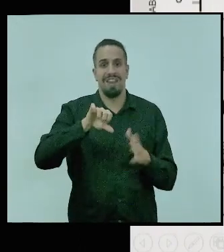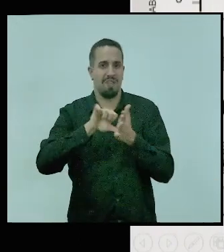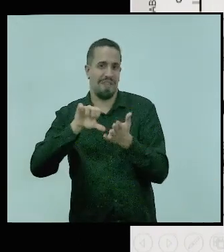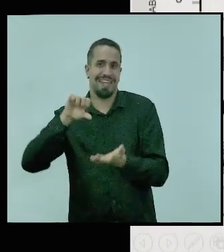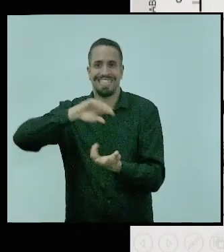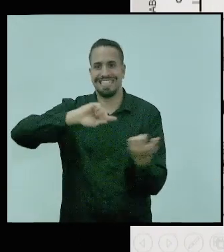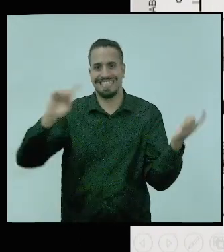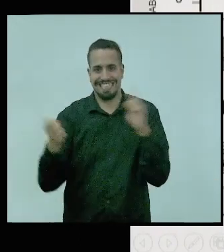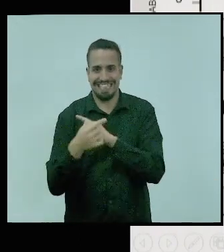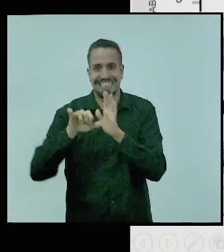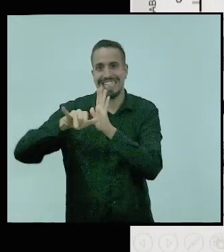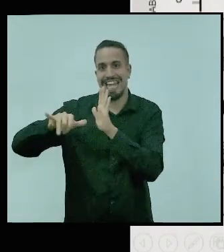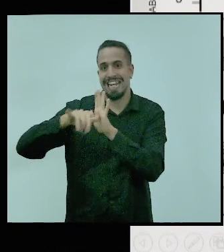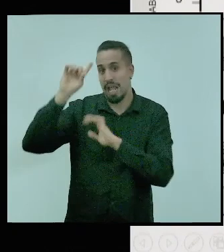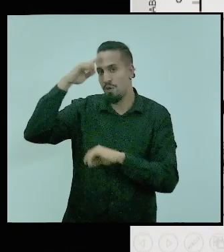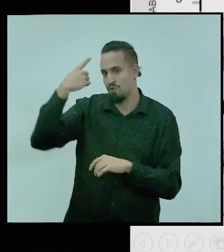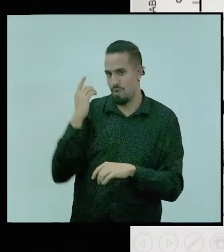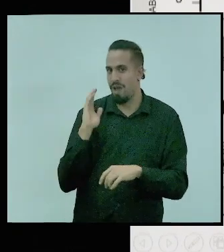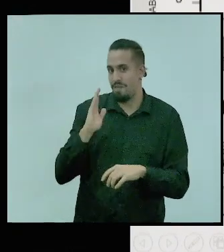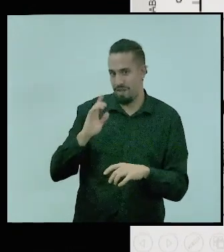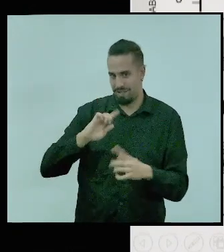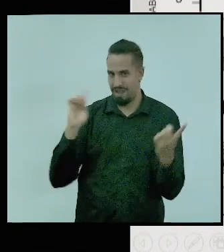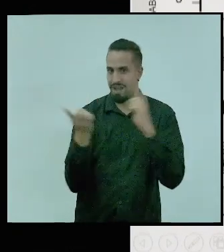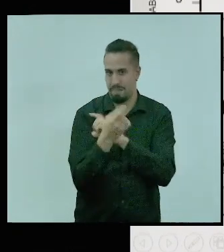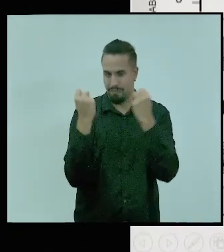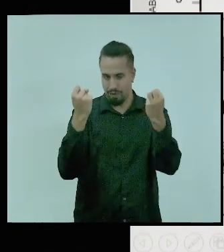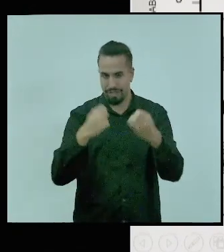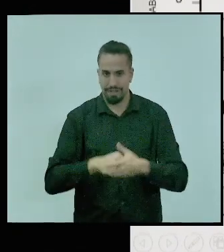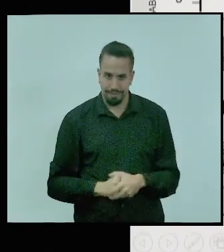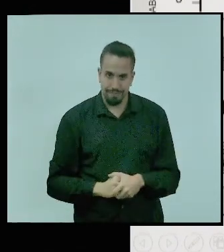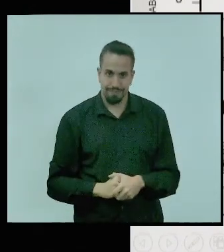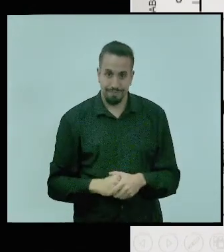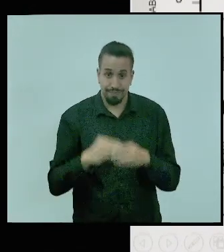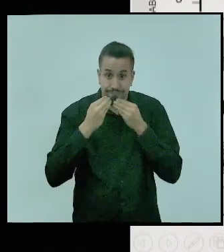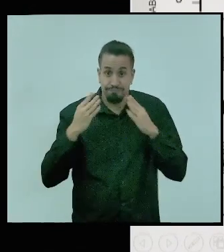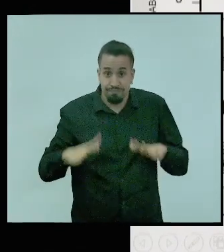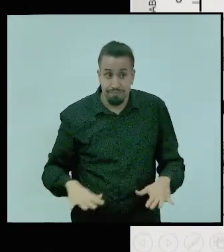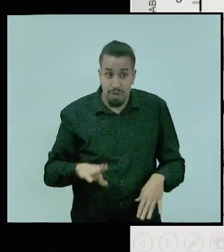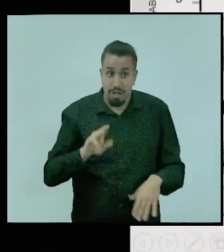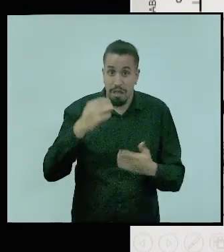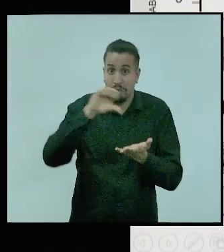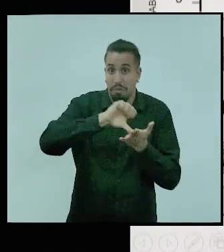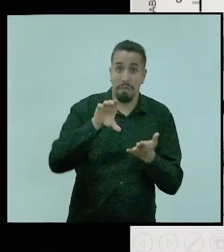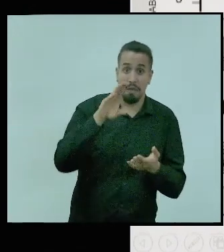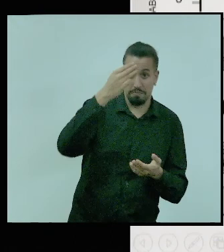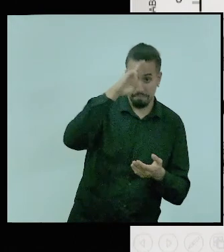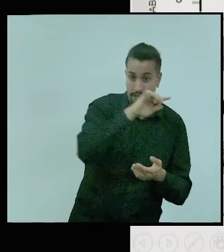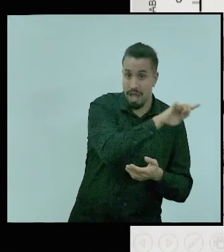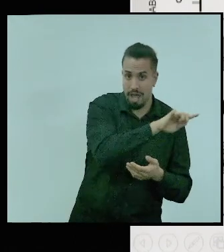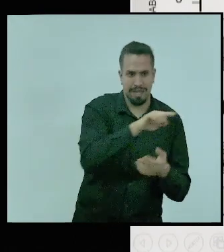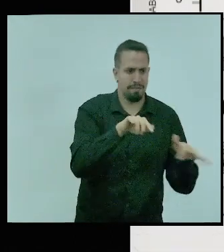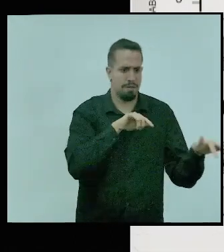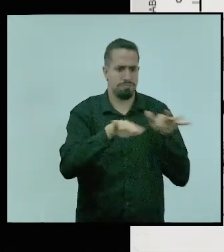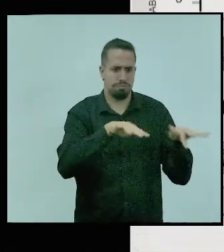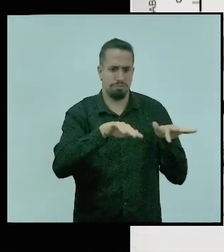el cambio de la cultura que pudo haber ahí. En la historia de Teotihuacán todos estos terremotos no existían.